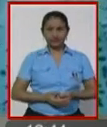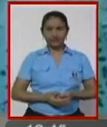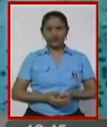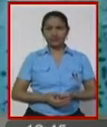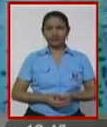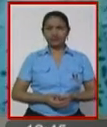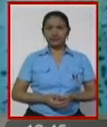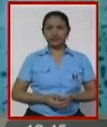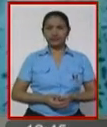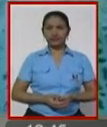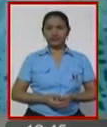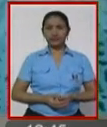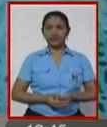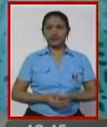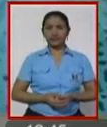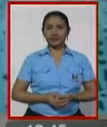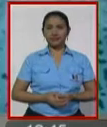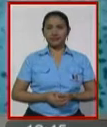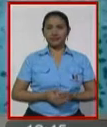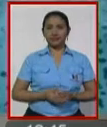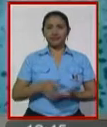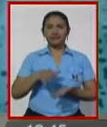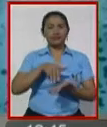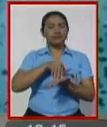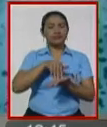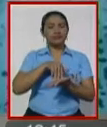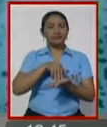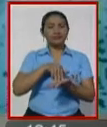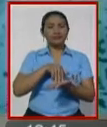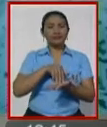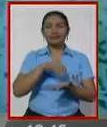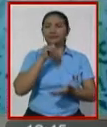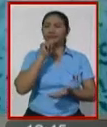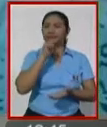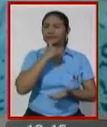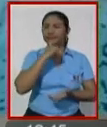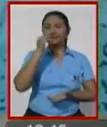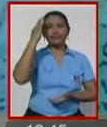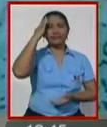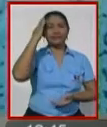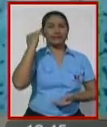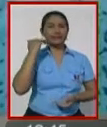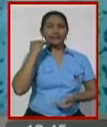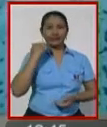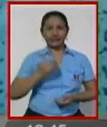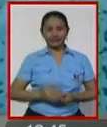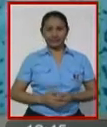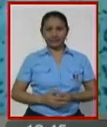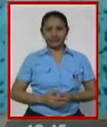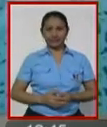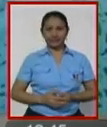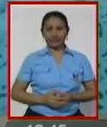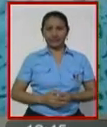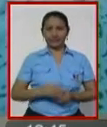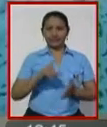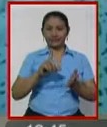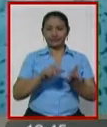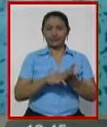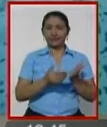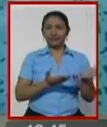mis piernas temblaban, me dolía la cabeza, me